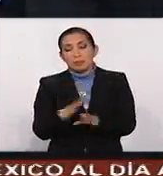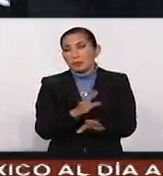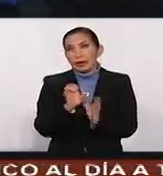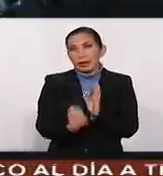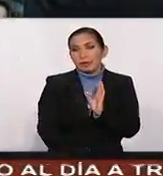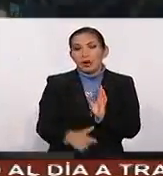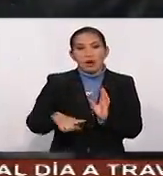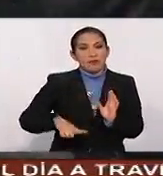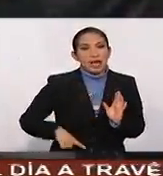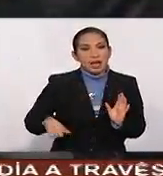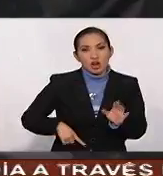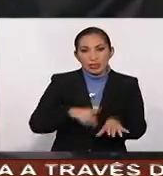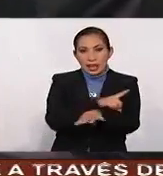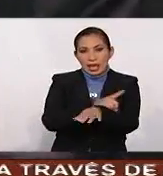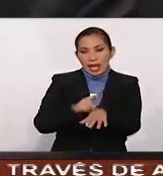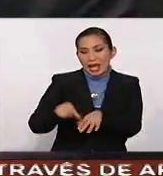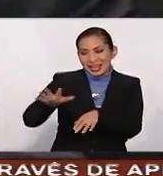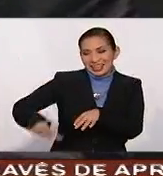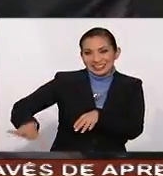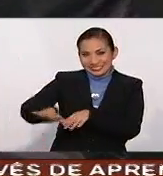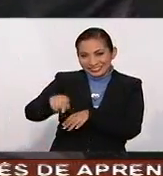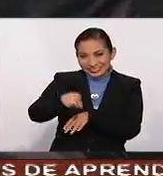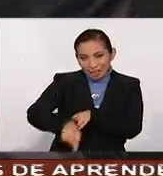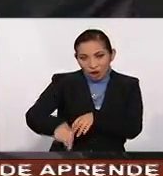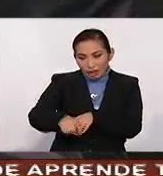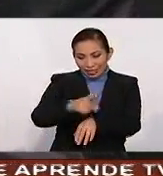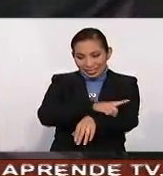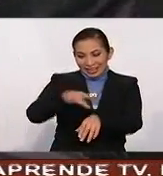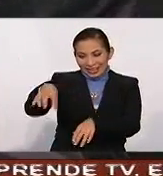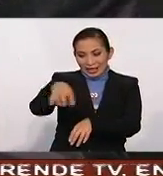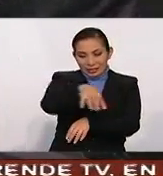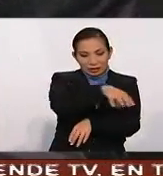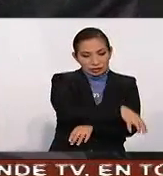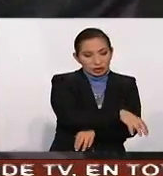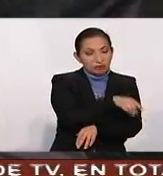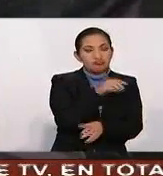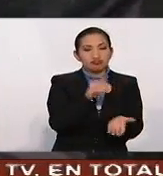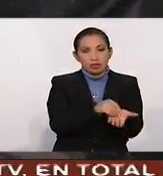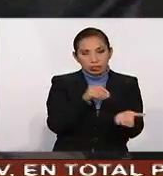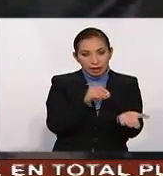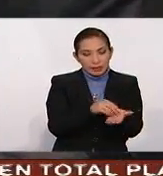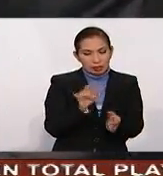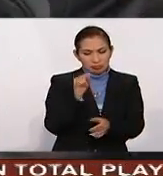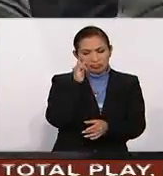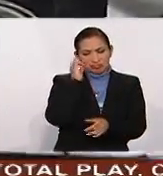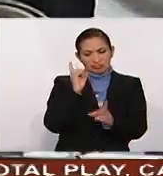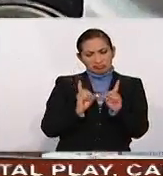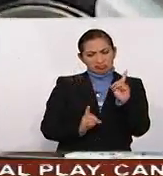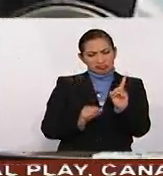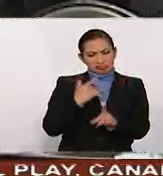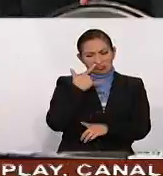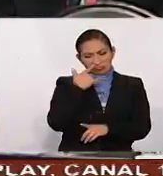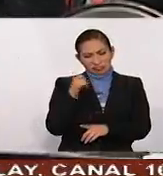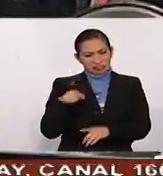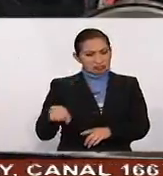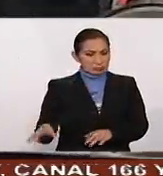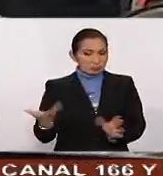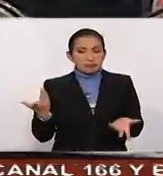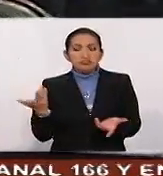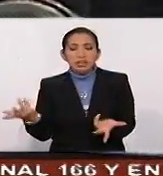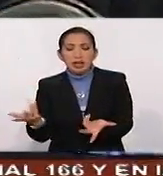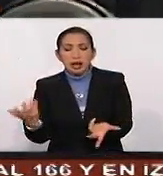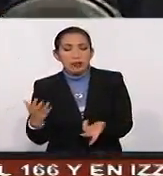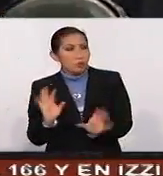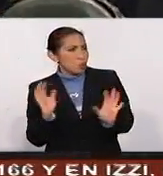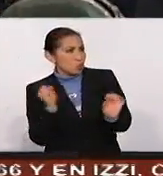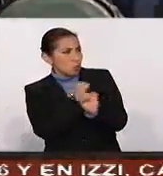ejemplo, en los gobiernos delegacionales. Los gobiernos en las delegaciones son todavía muy opacos, son todavía